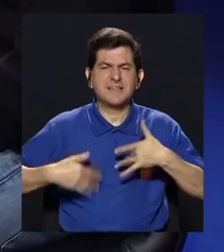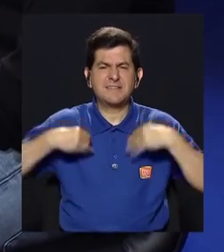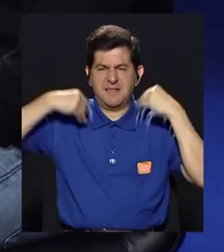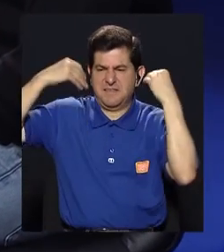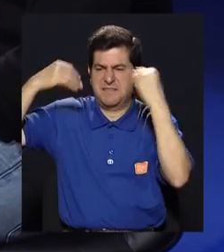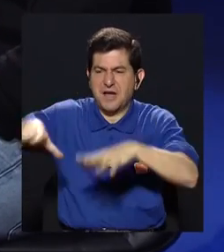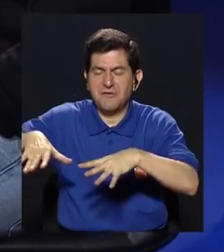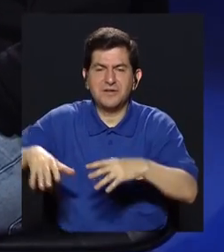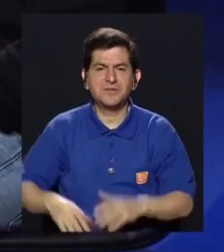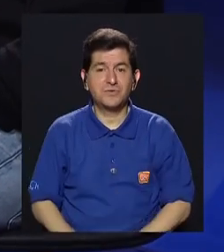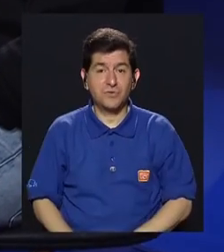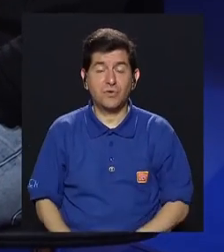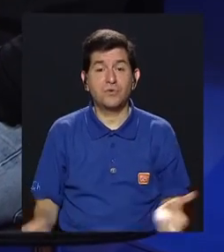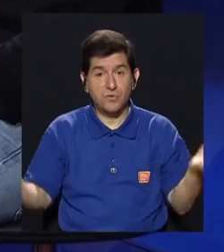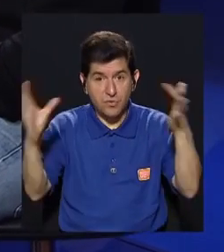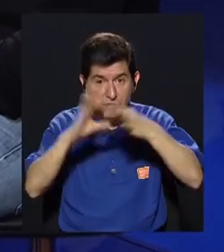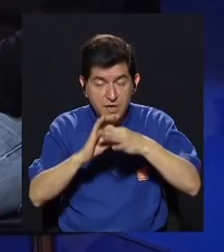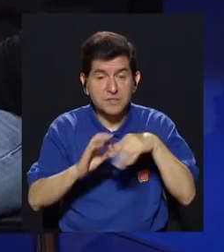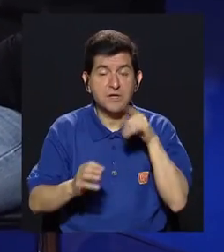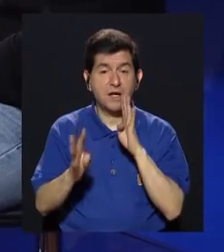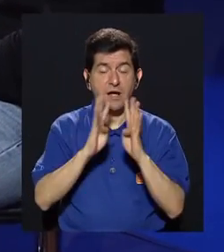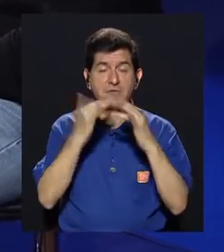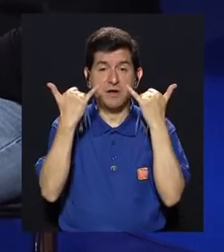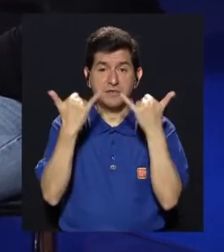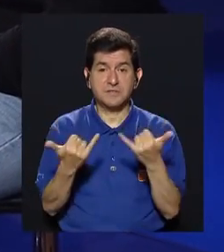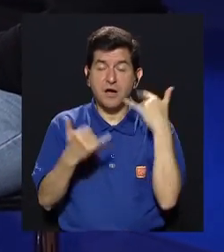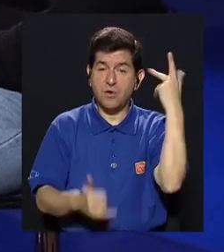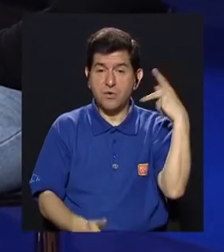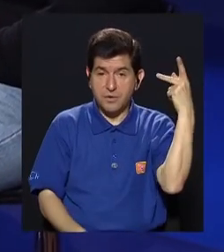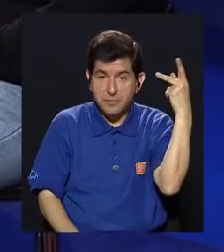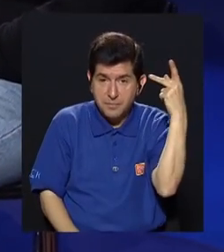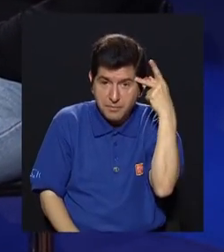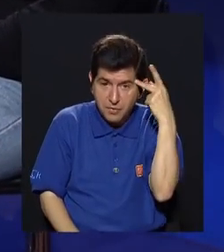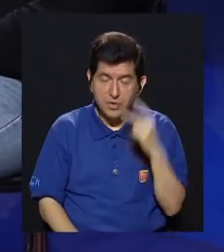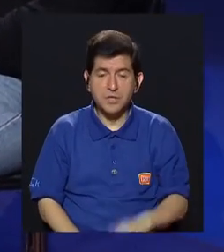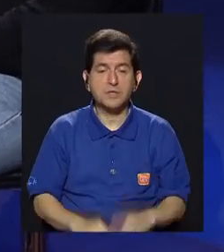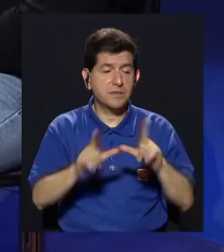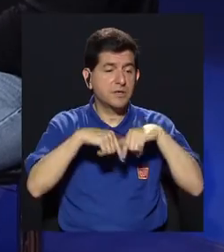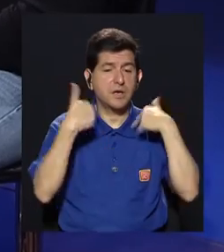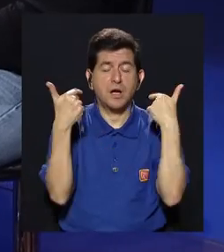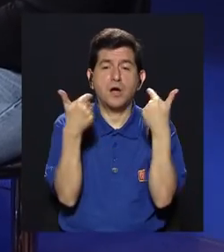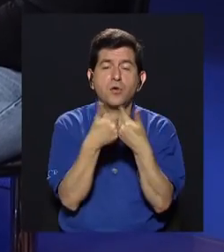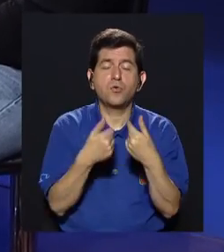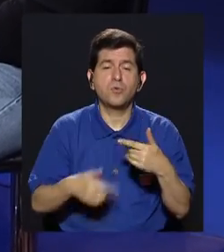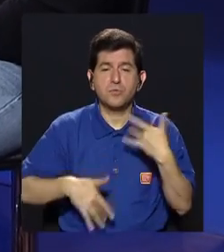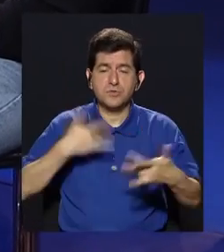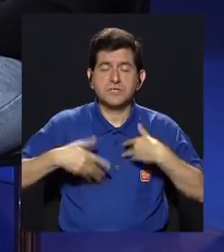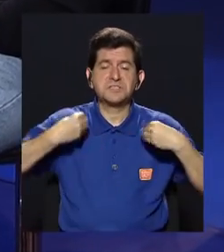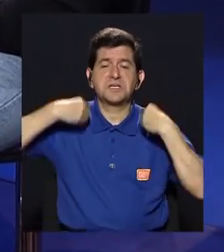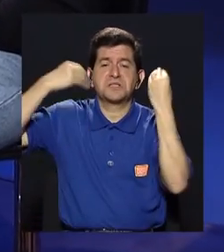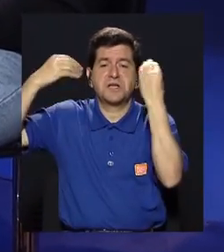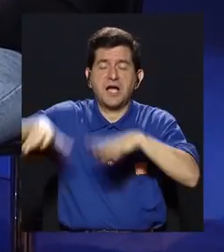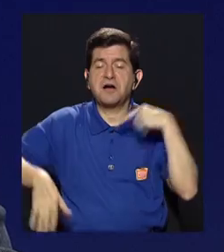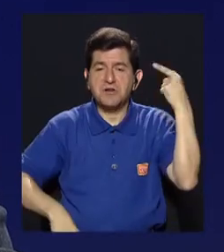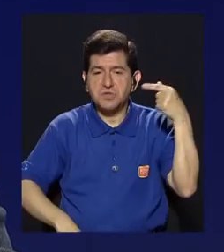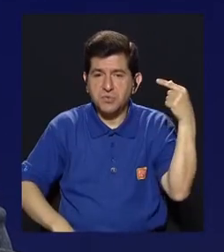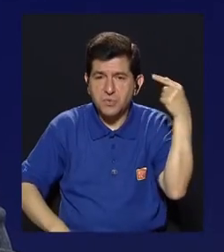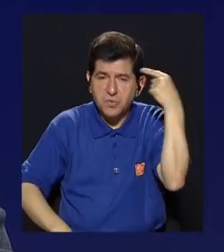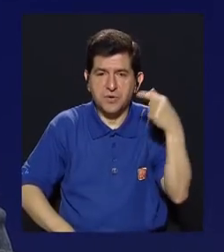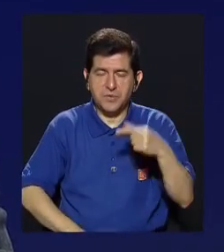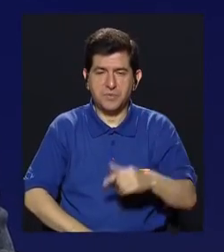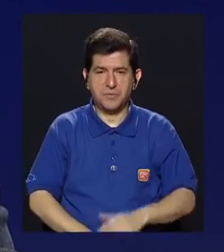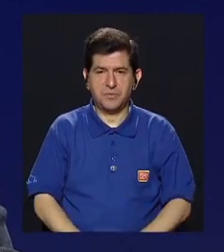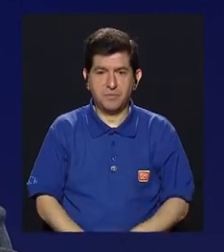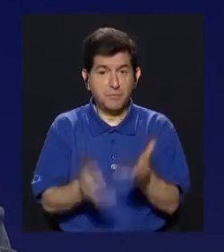que a propósito de eso se está conversando en estos días de política de los sectores abandonados por los